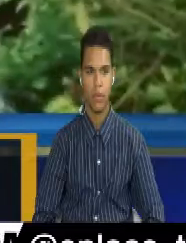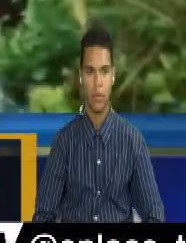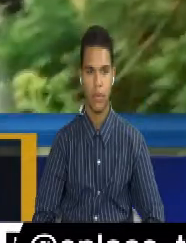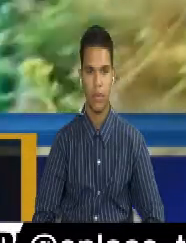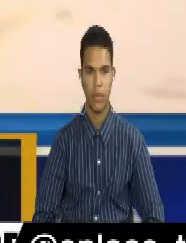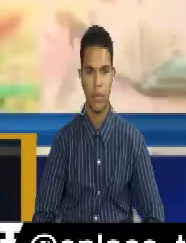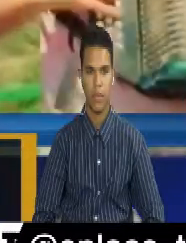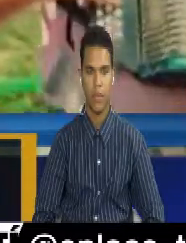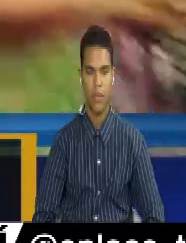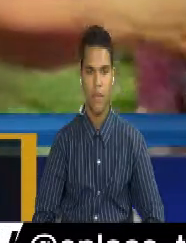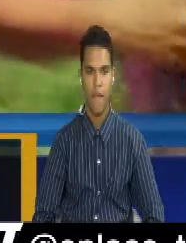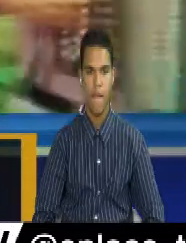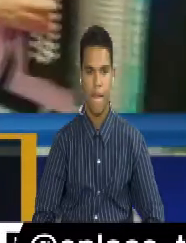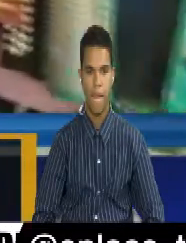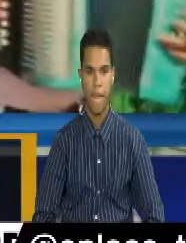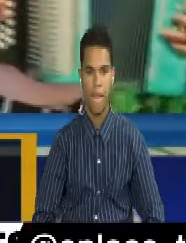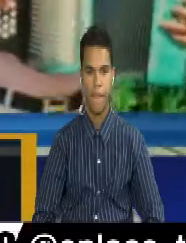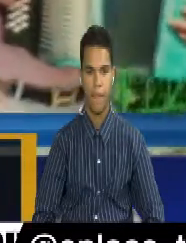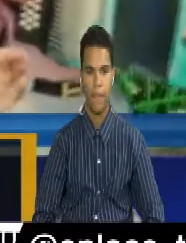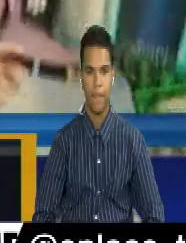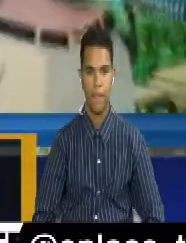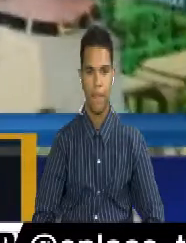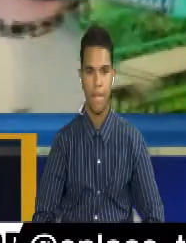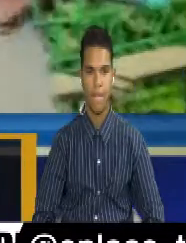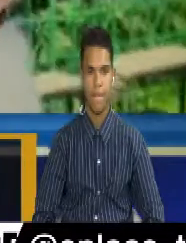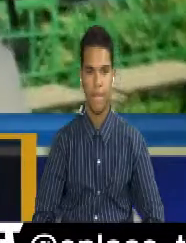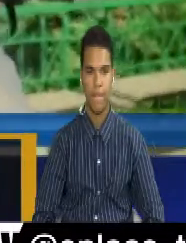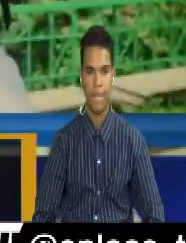yo, por tu cariño que se